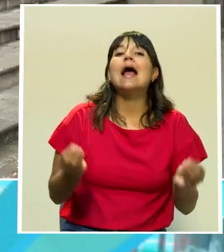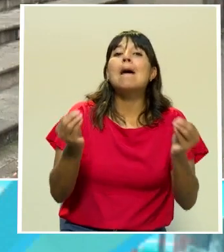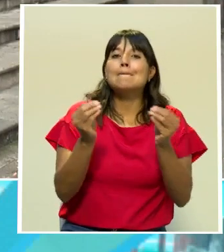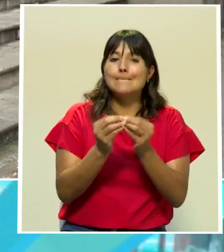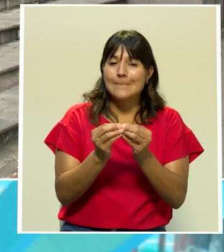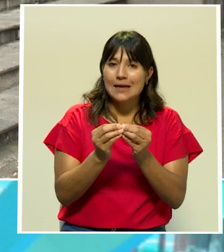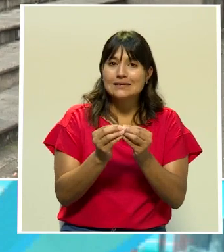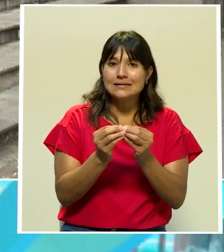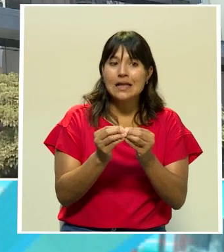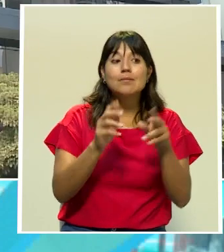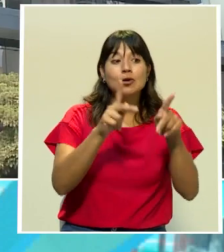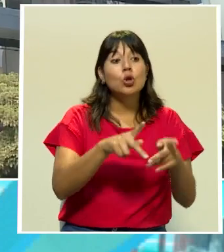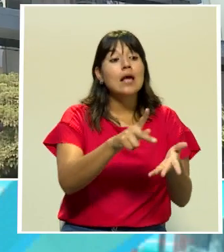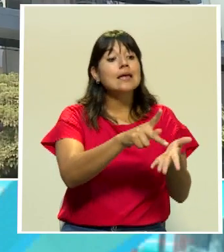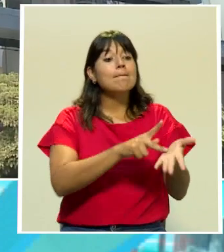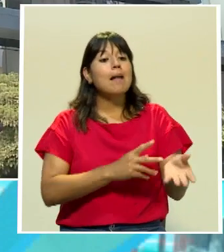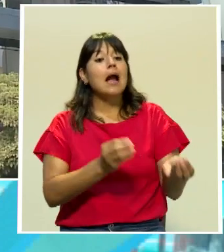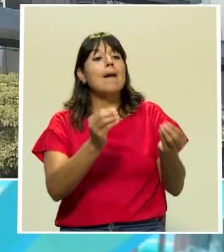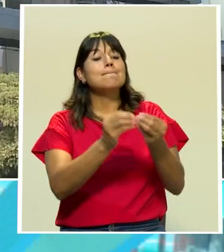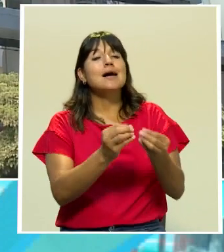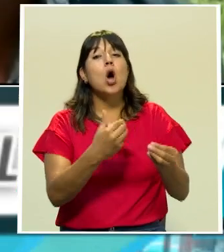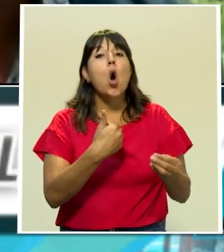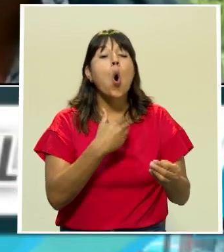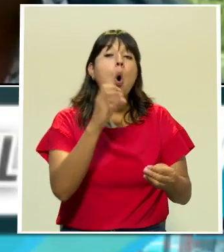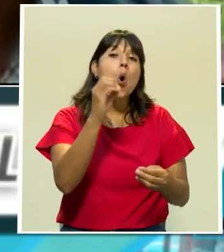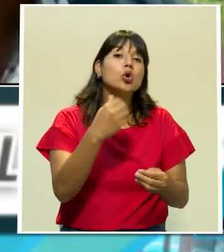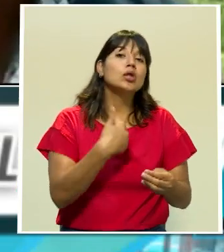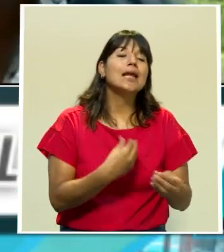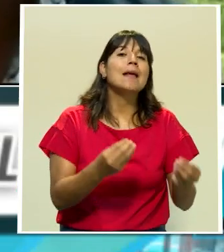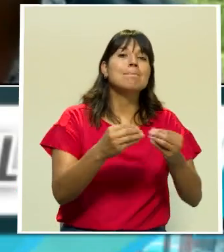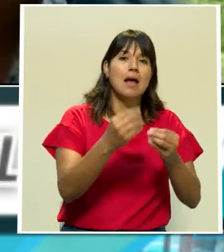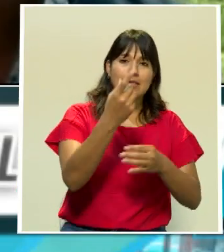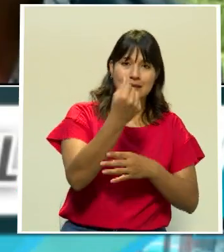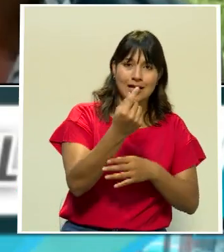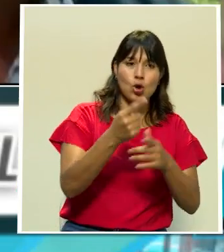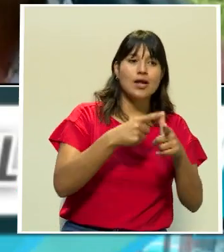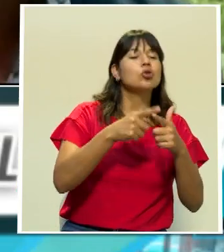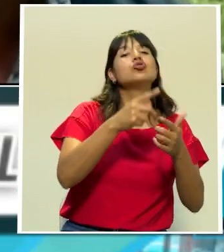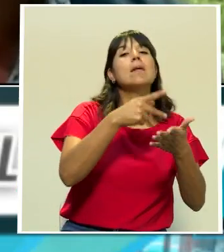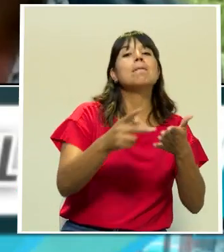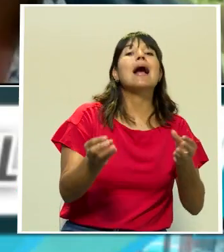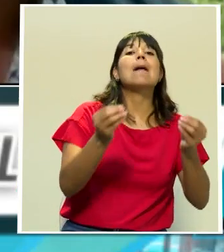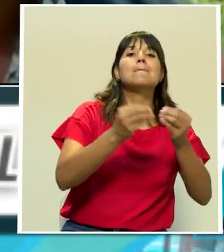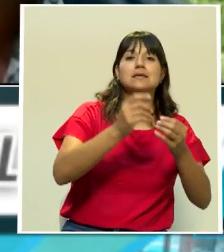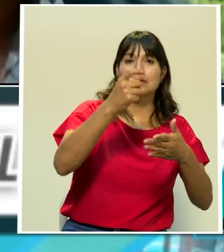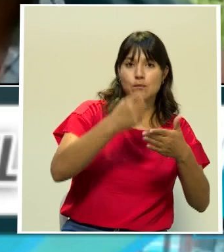estuvieran tributando más. Entonces, no se trata de que hayan más o menos impuestos,